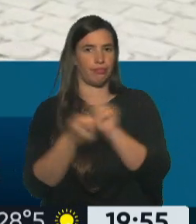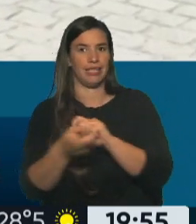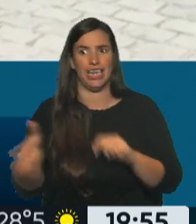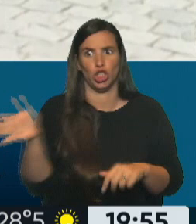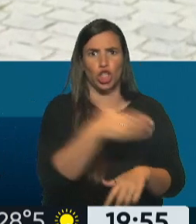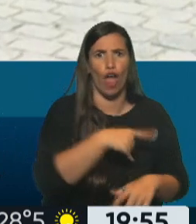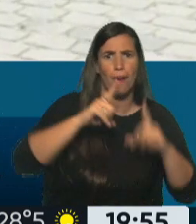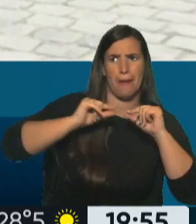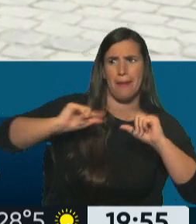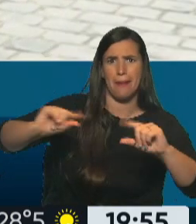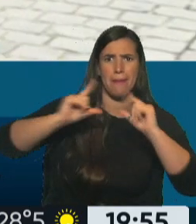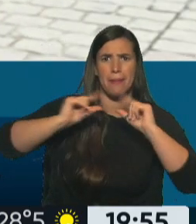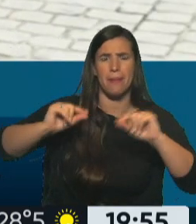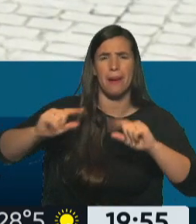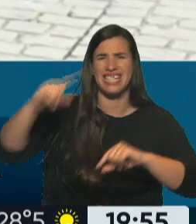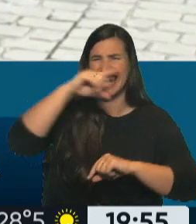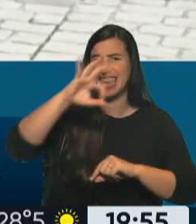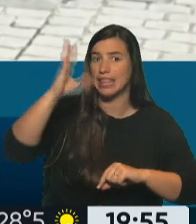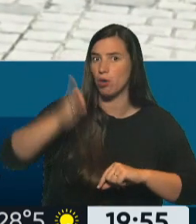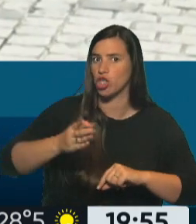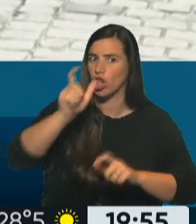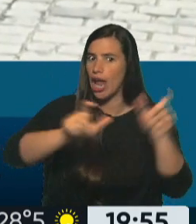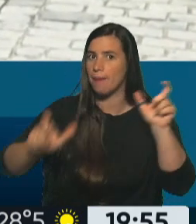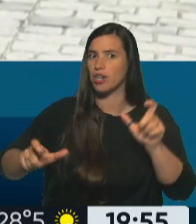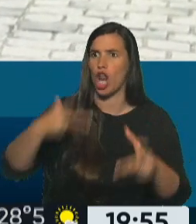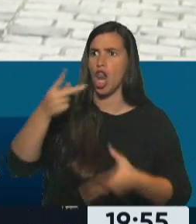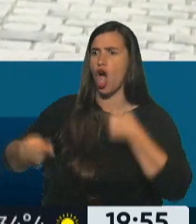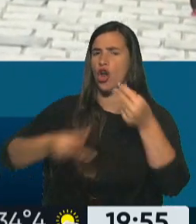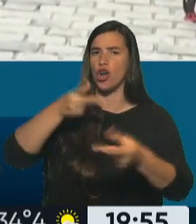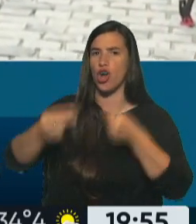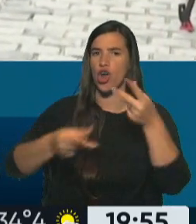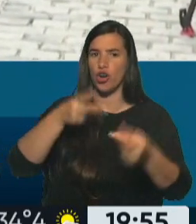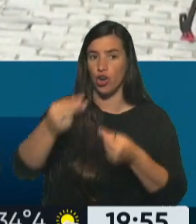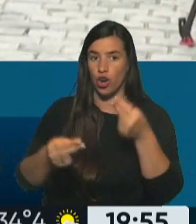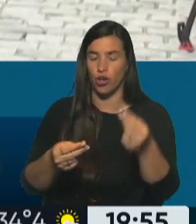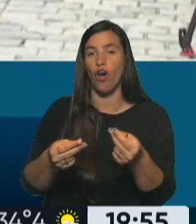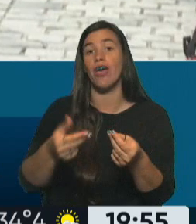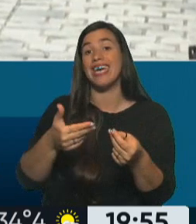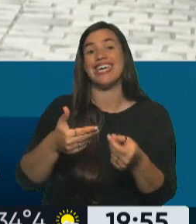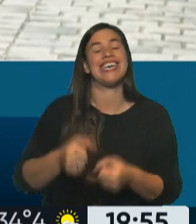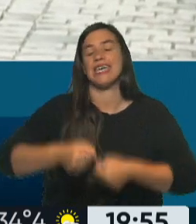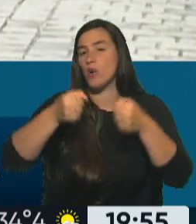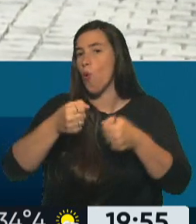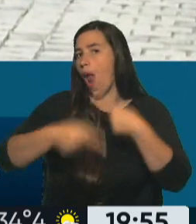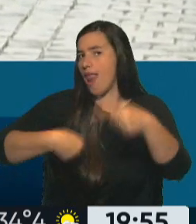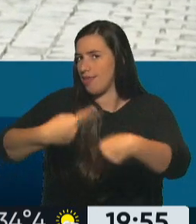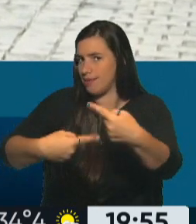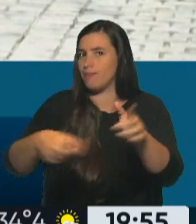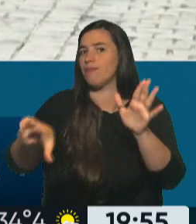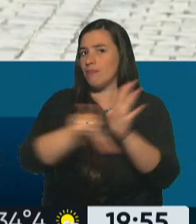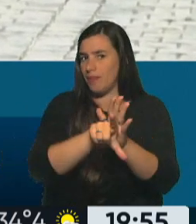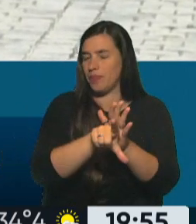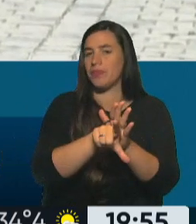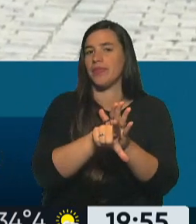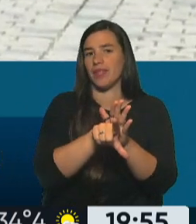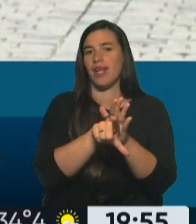más del 70% y que termina llevándolo adelante a través de un decreto, digamos, a través de una facultad que tiene en